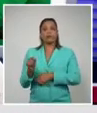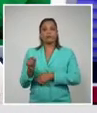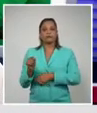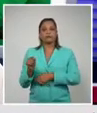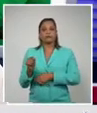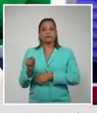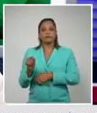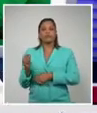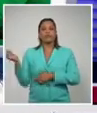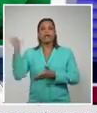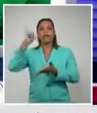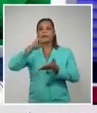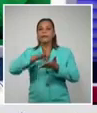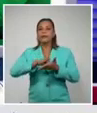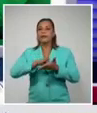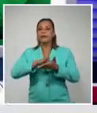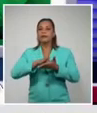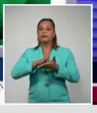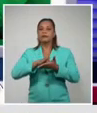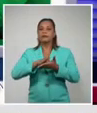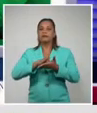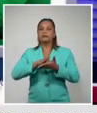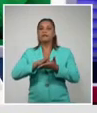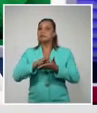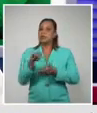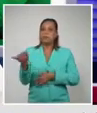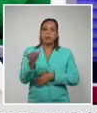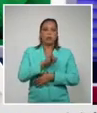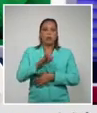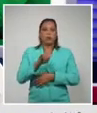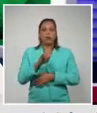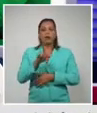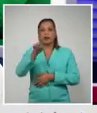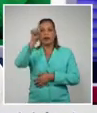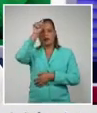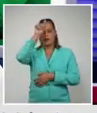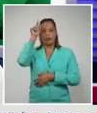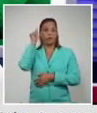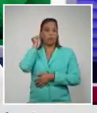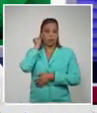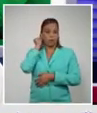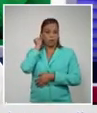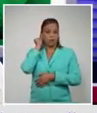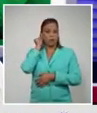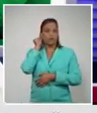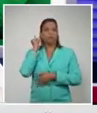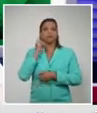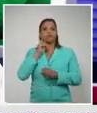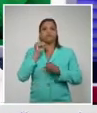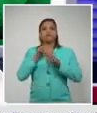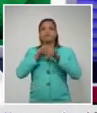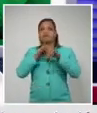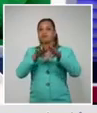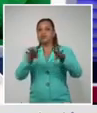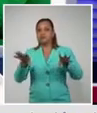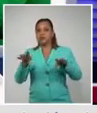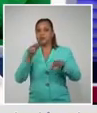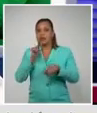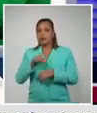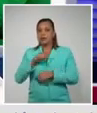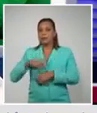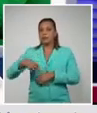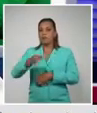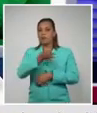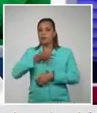extranjero que se diagnostica, pues es también una alemana, también de transmisión autóctona del municipio